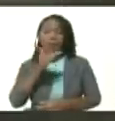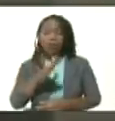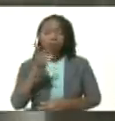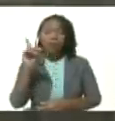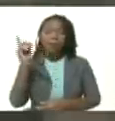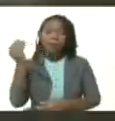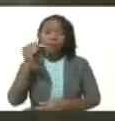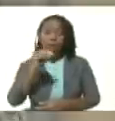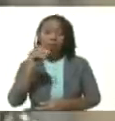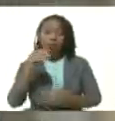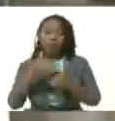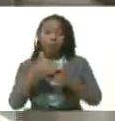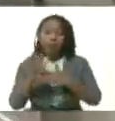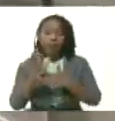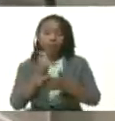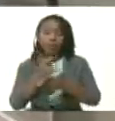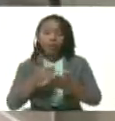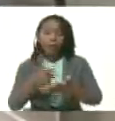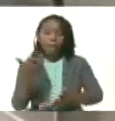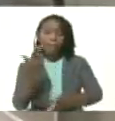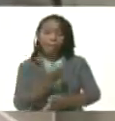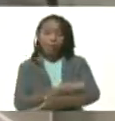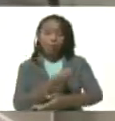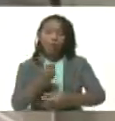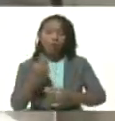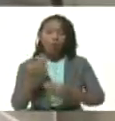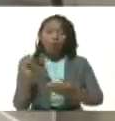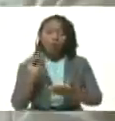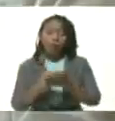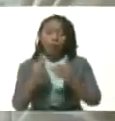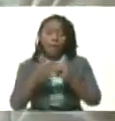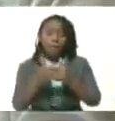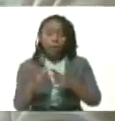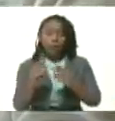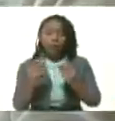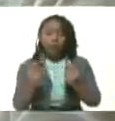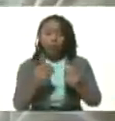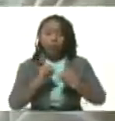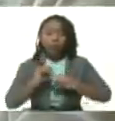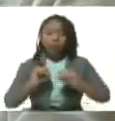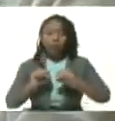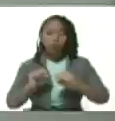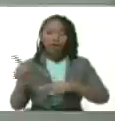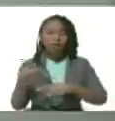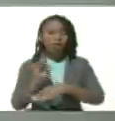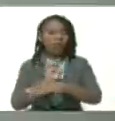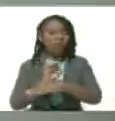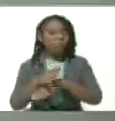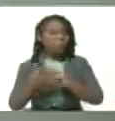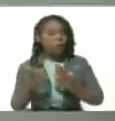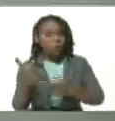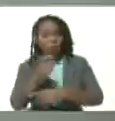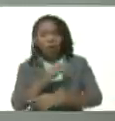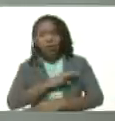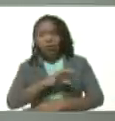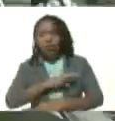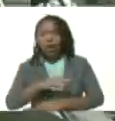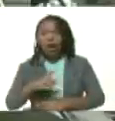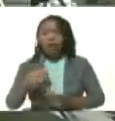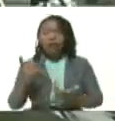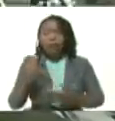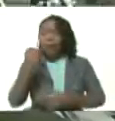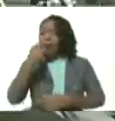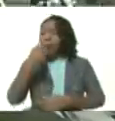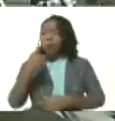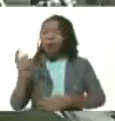además va a abrir la línea de inyectables que ya la están reactivando. Todo eso en función de buscar la soberanía de medicamentos